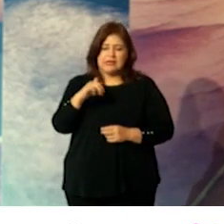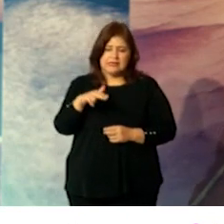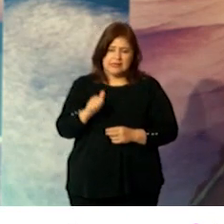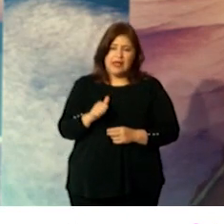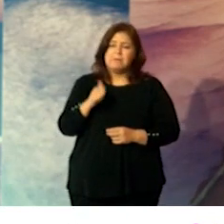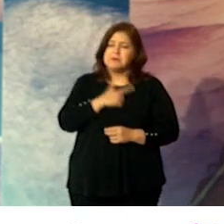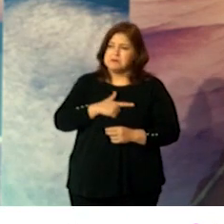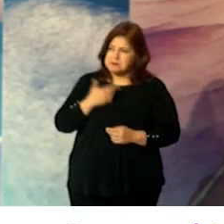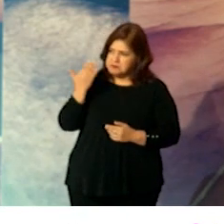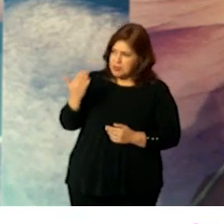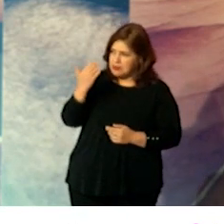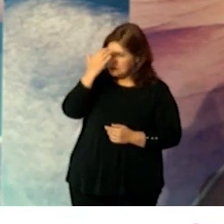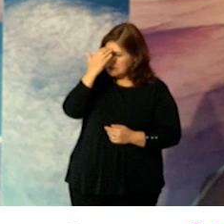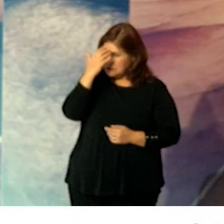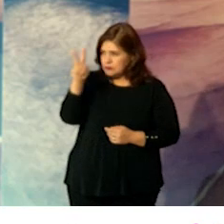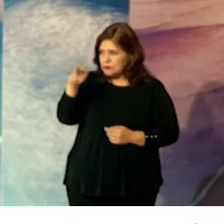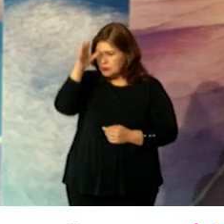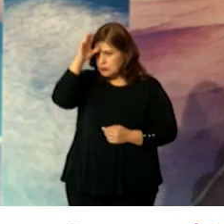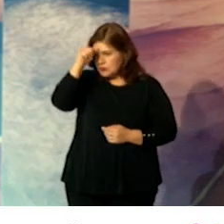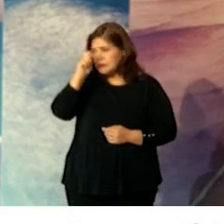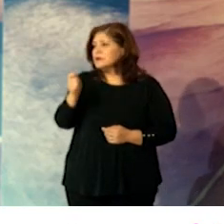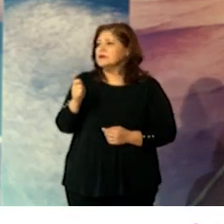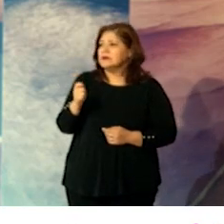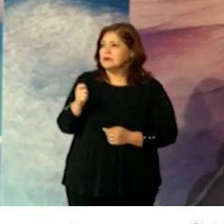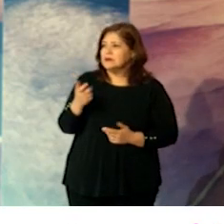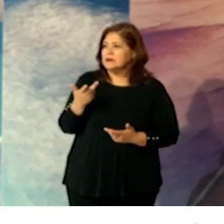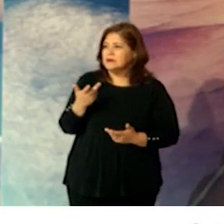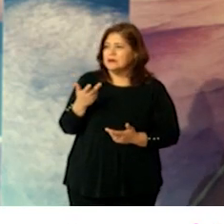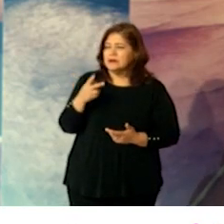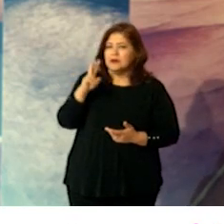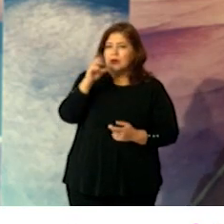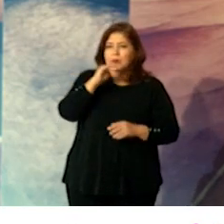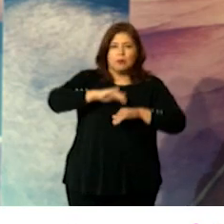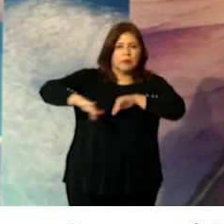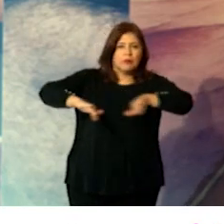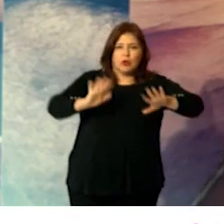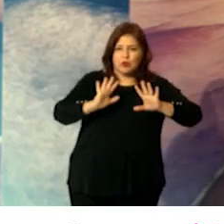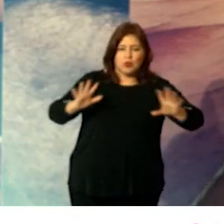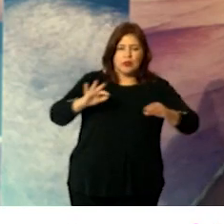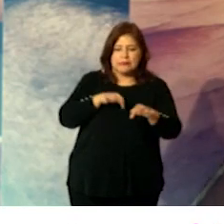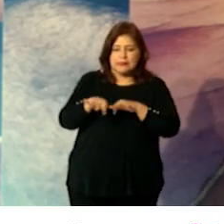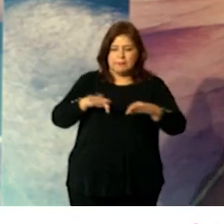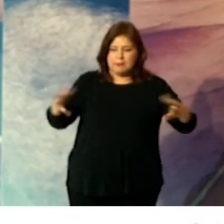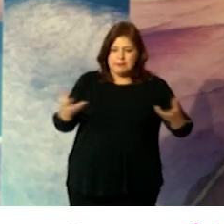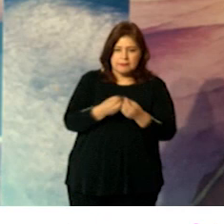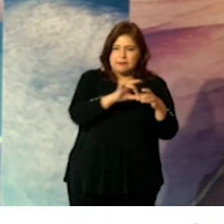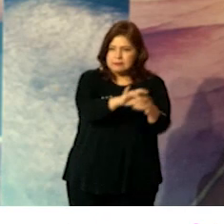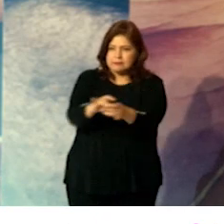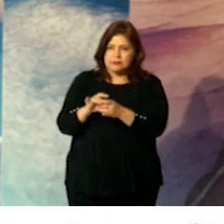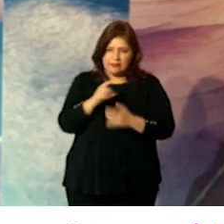Evangelina, un placer conocerla. Estoy totalmente de acuerdo. Aquí no se tiene que desplazar a nadie. El trabajo tiene que ser absolutamente colectivo